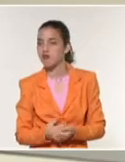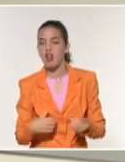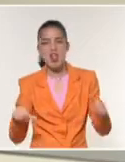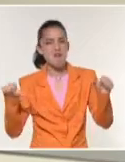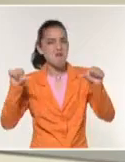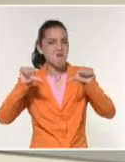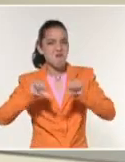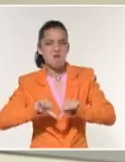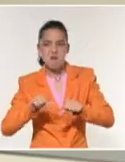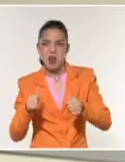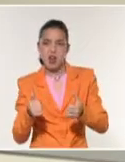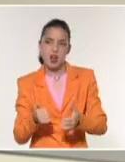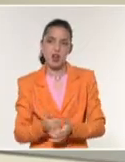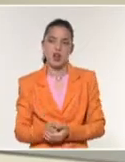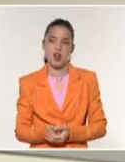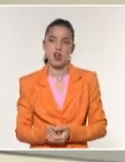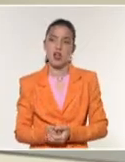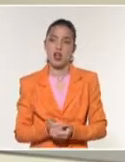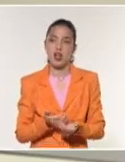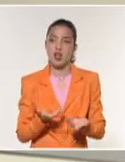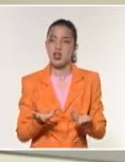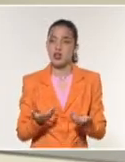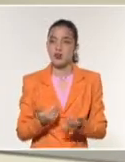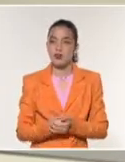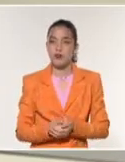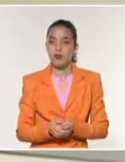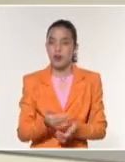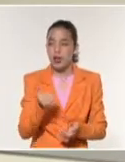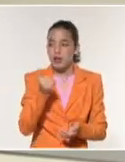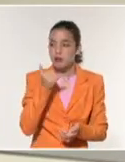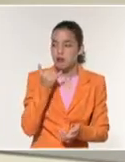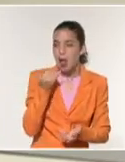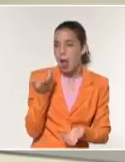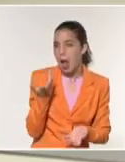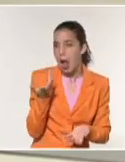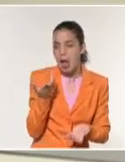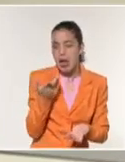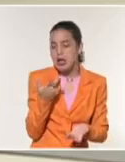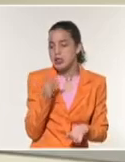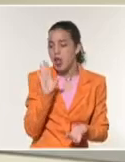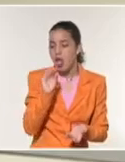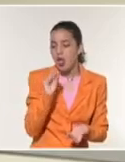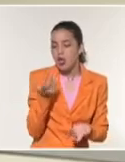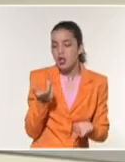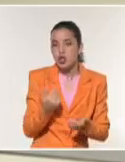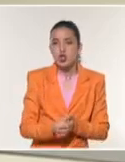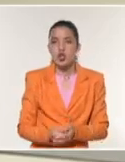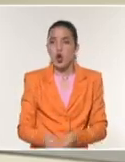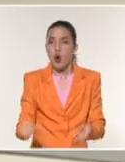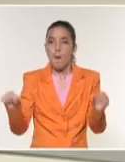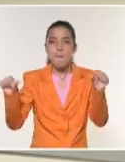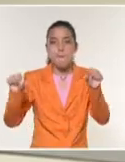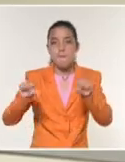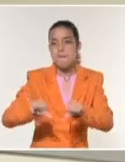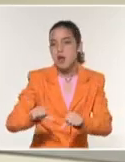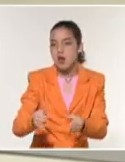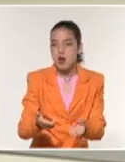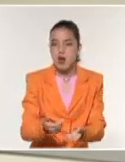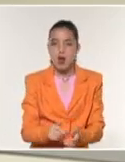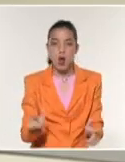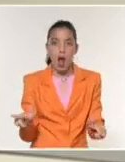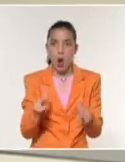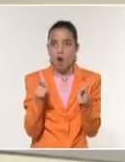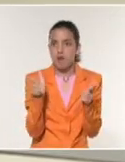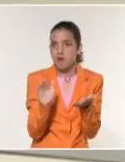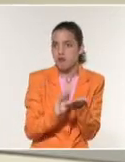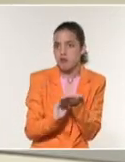desafiantes, en el sentido que han estado llamando al desorden, al desacato a las autoridades. También es